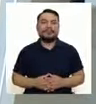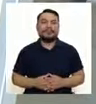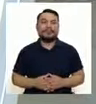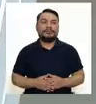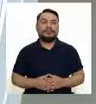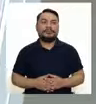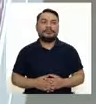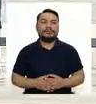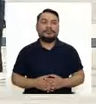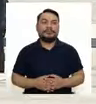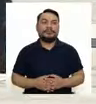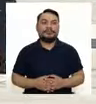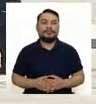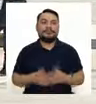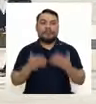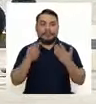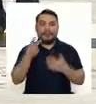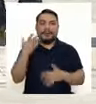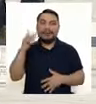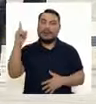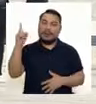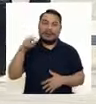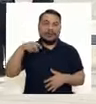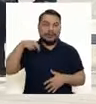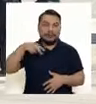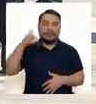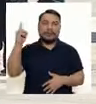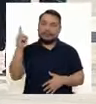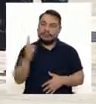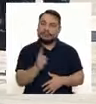Bien, estamos viendo a Xi Jinping